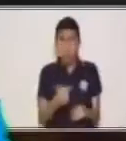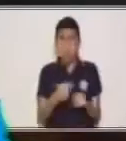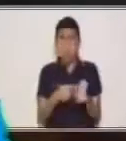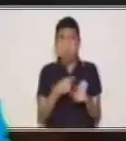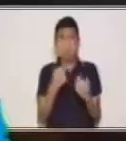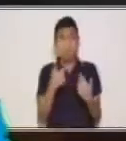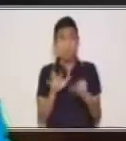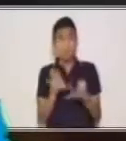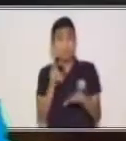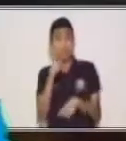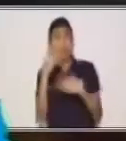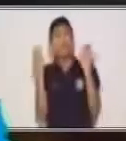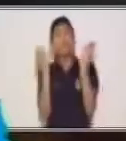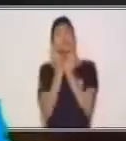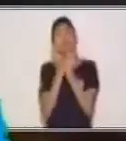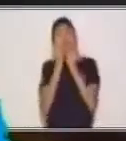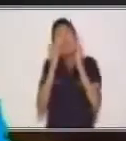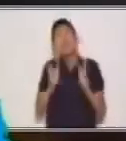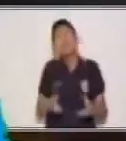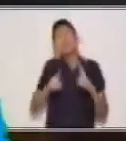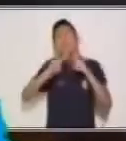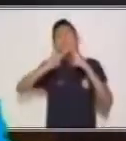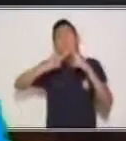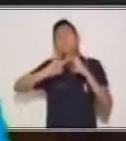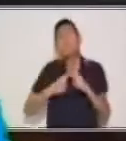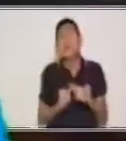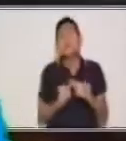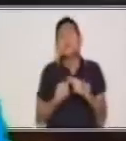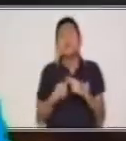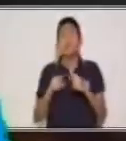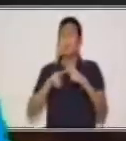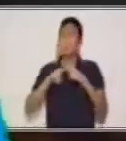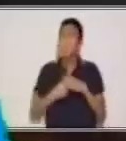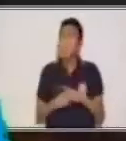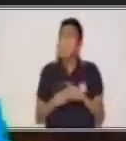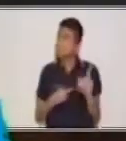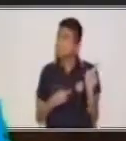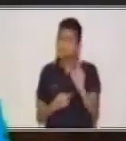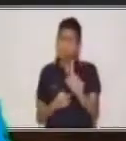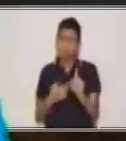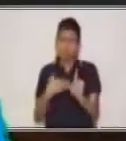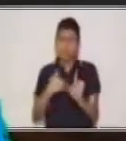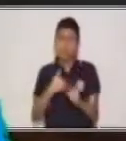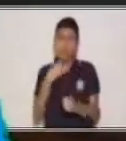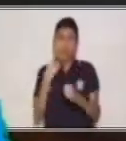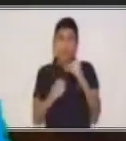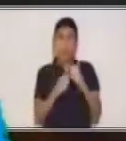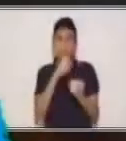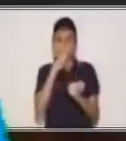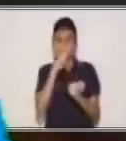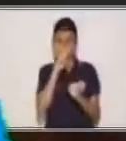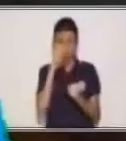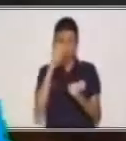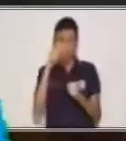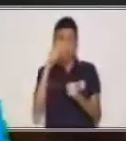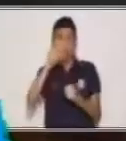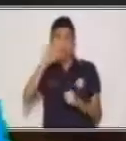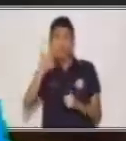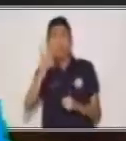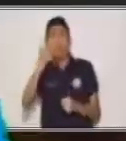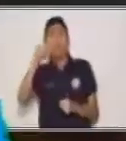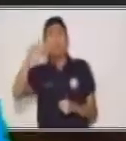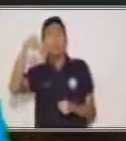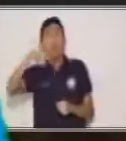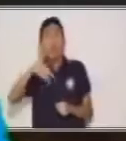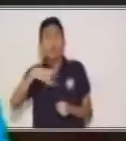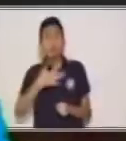de mecánica precisamente, pero él tenía un auto. Entonces Juan arregló su auto.